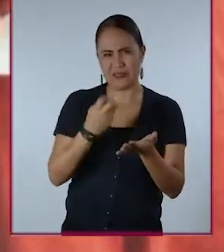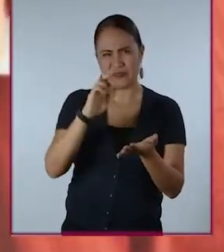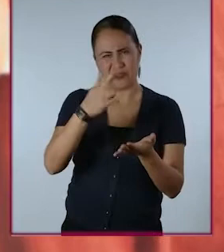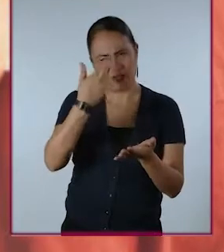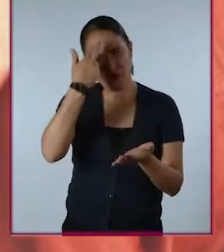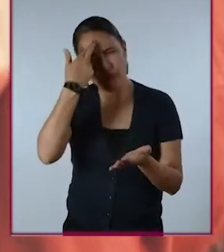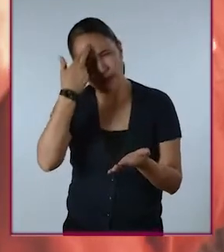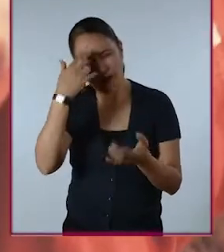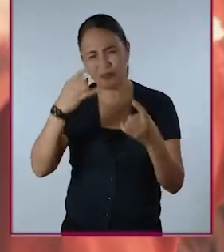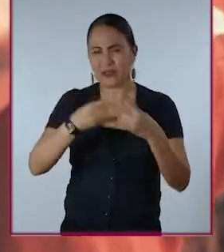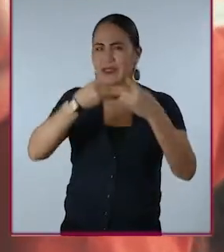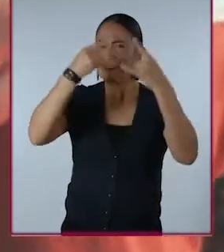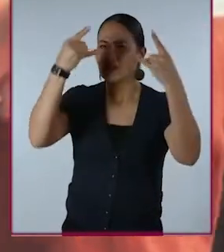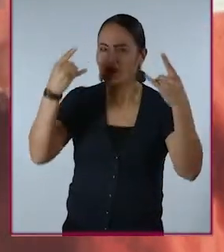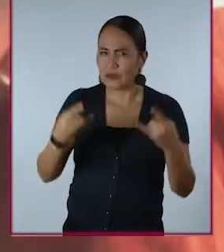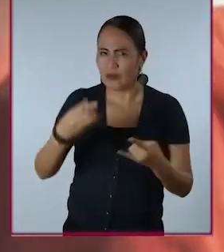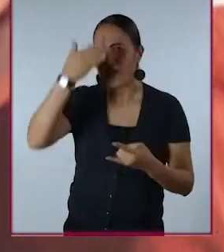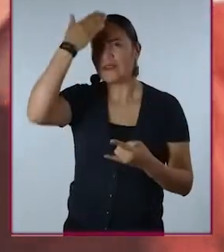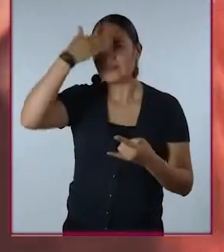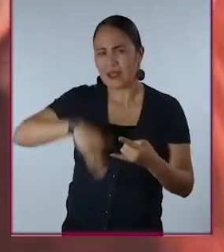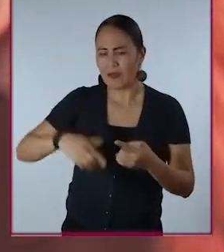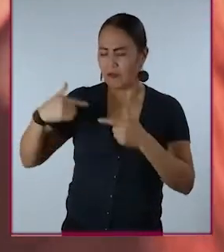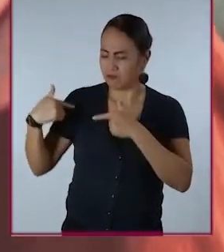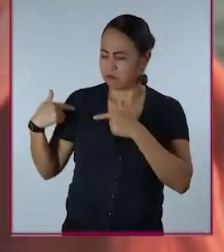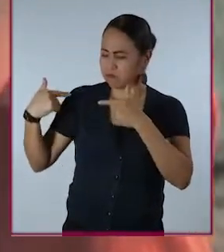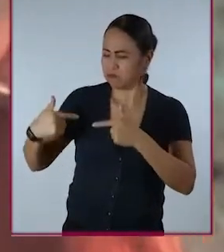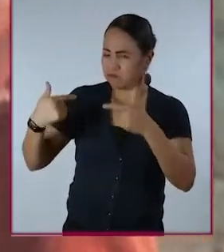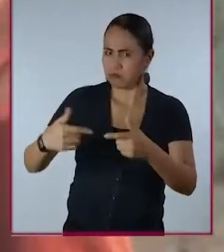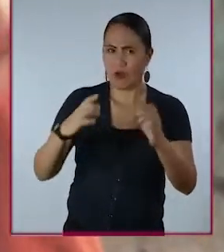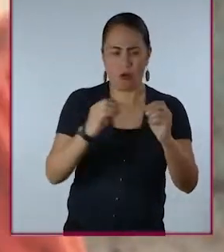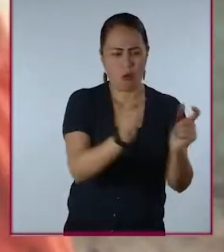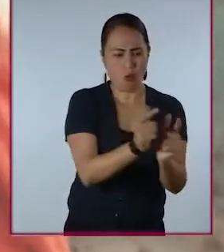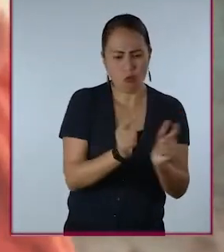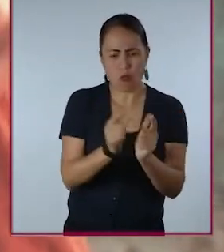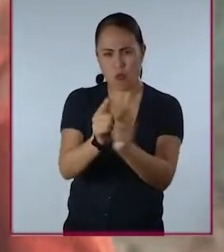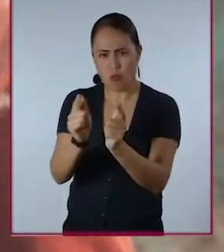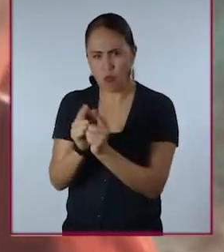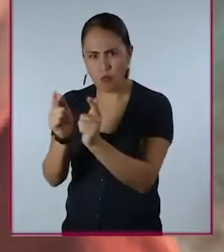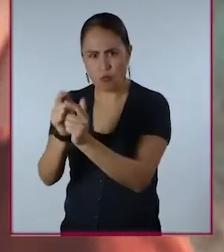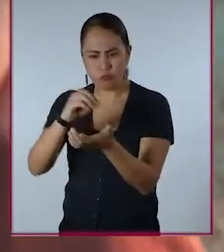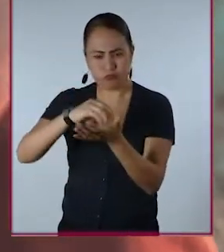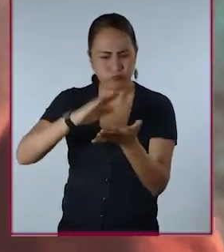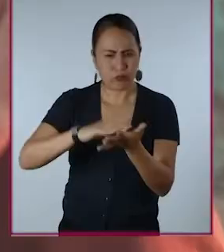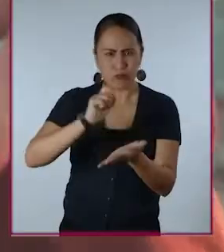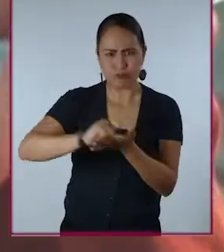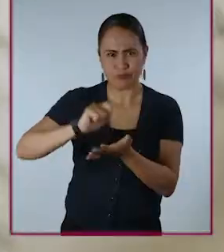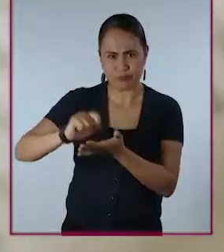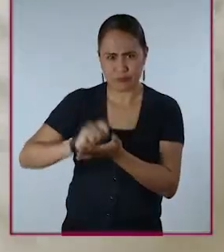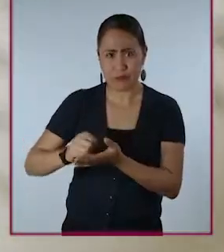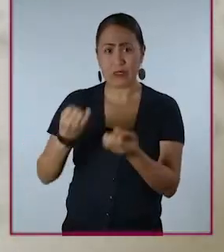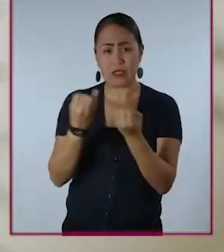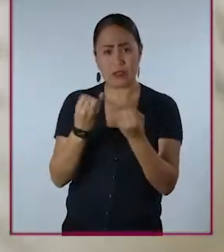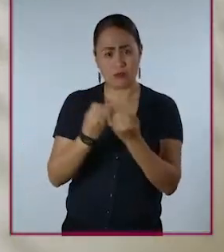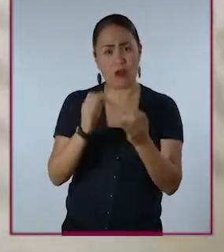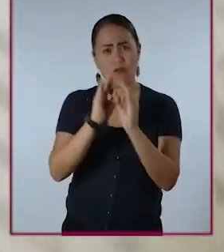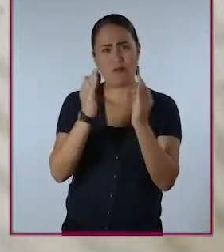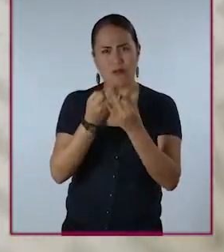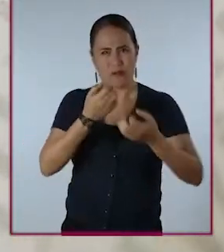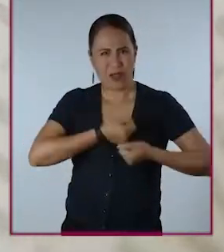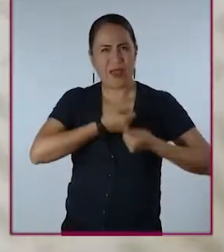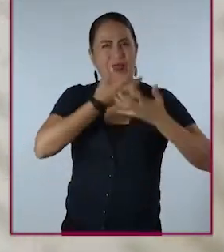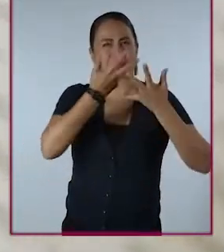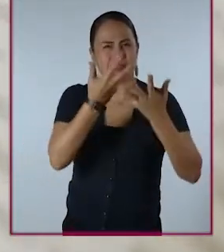recuerdos, las historias y saberes de muchas civilizaciones. A su vez, el medio de expresión por